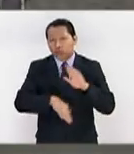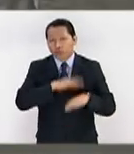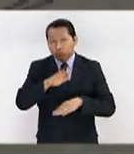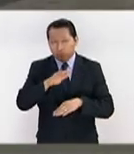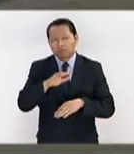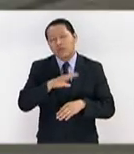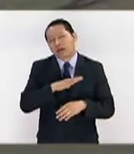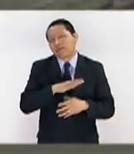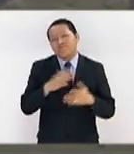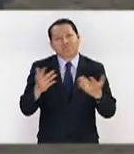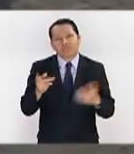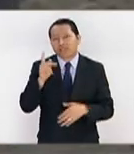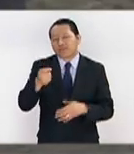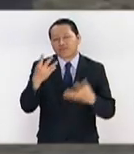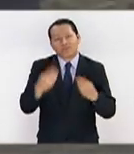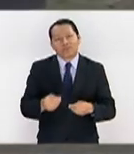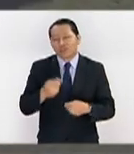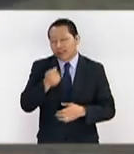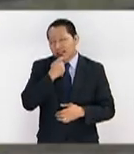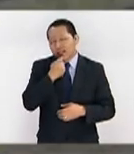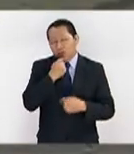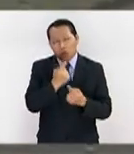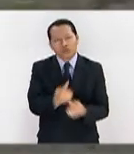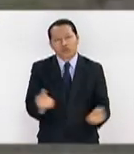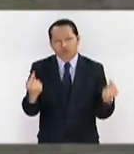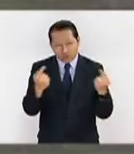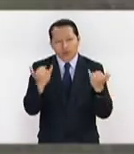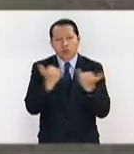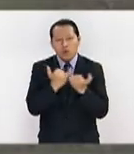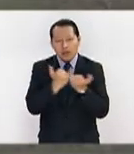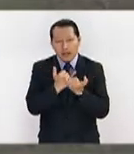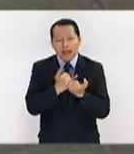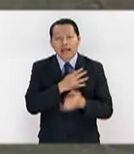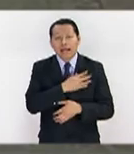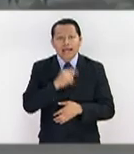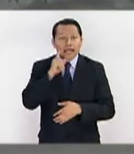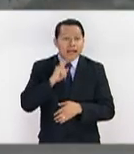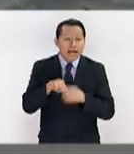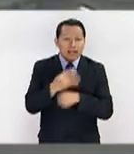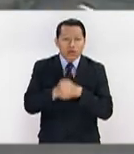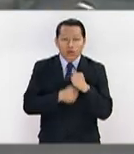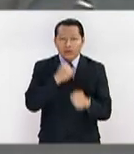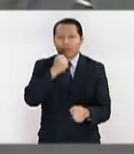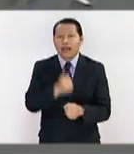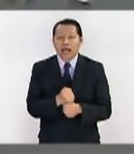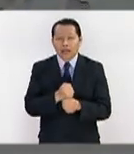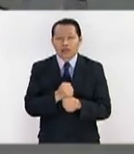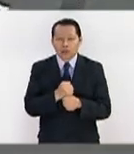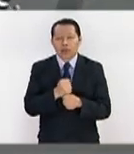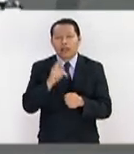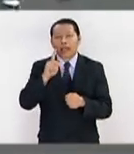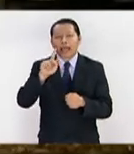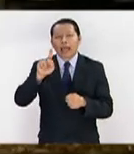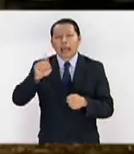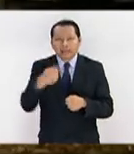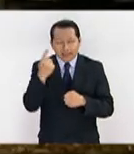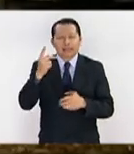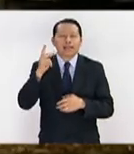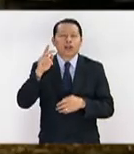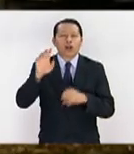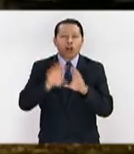muertos pues había varios niños, incluyendo la hija de 14 años de Frank Pomeroy, el pastor de la